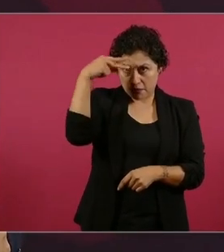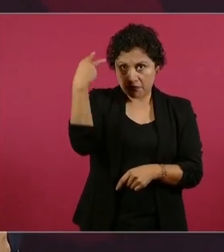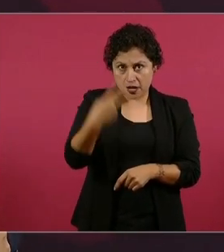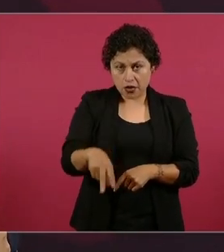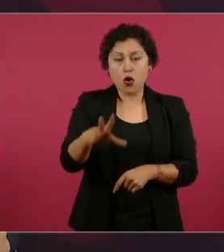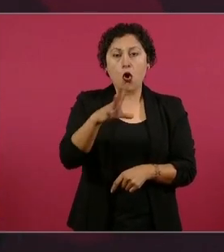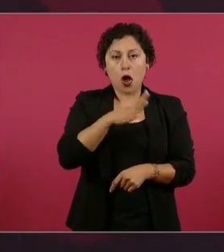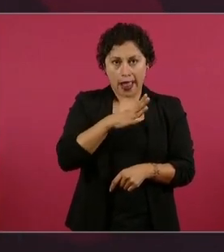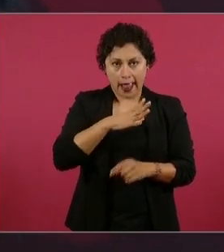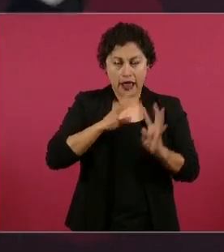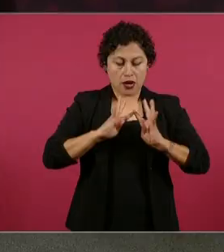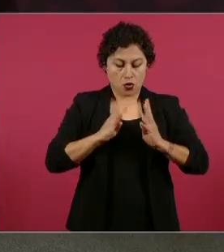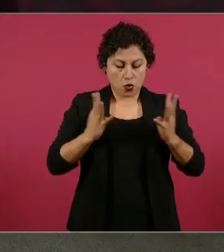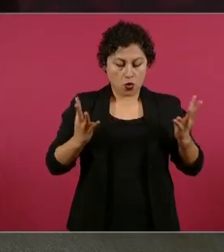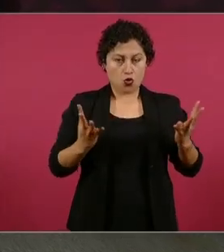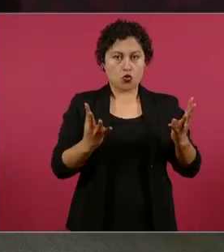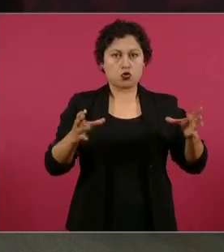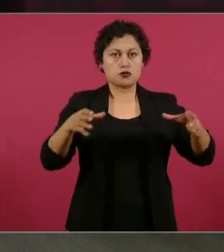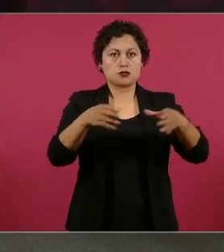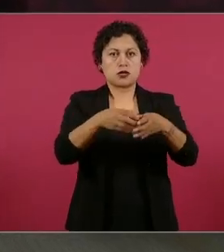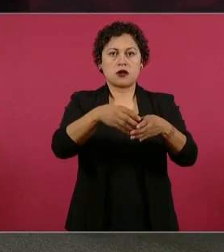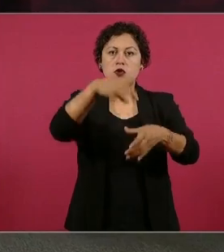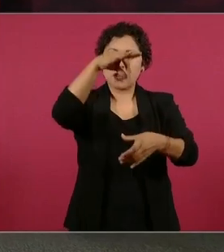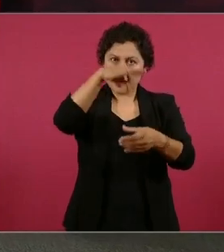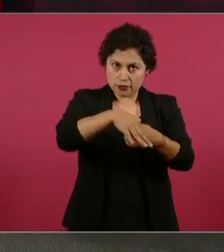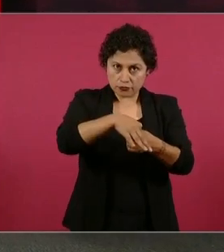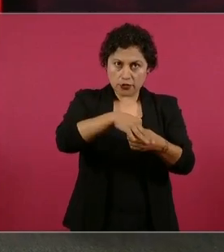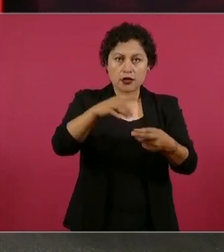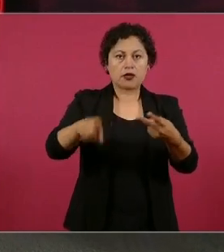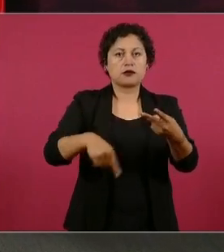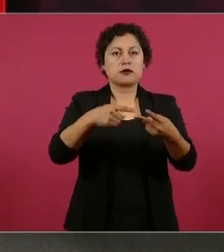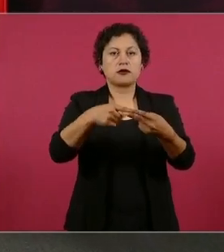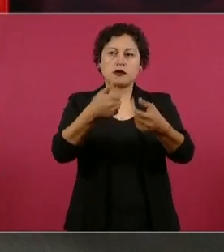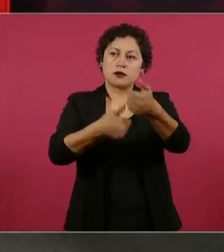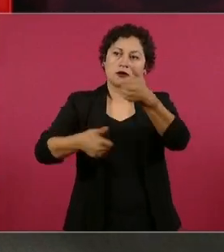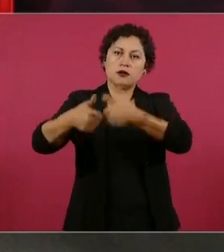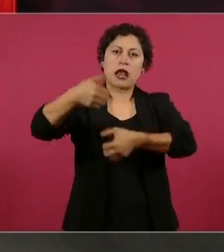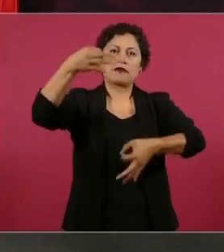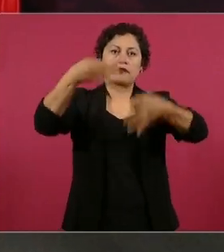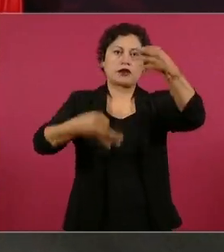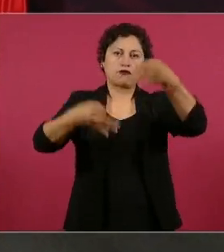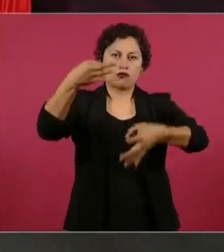electoral para explicarlo. Entonces, ya el Consejo